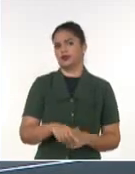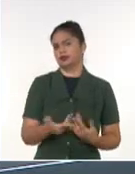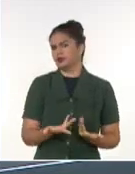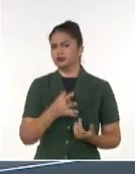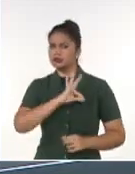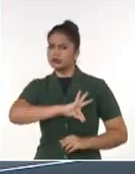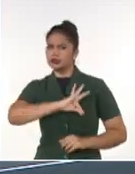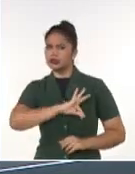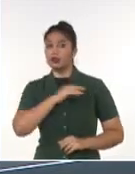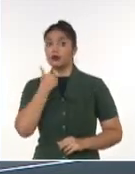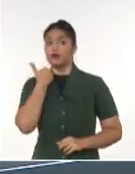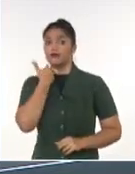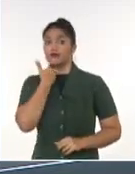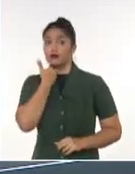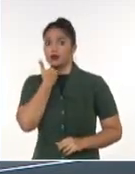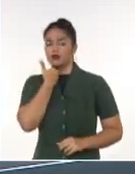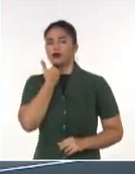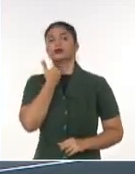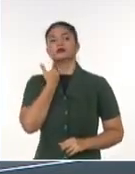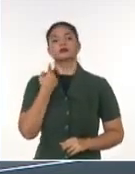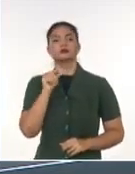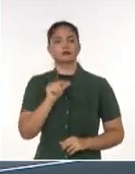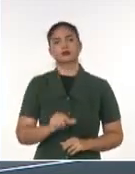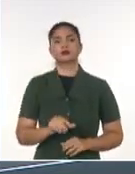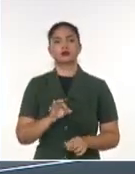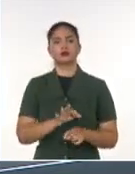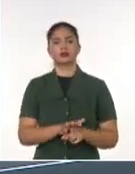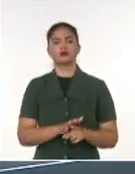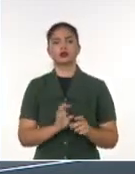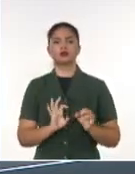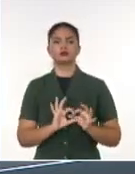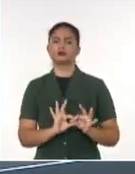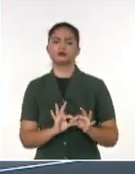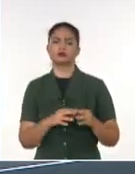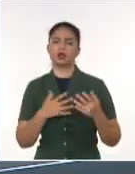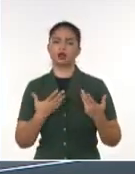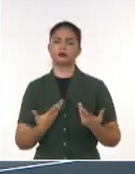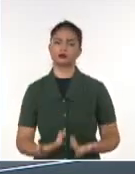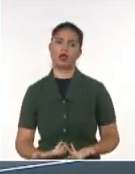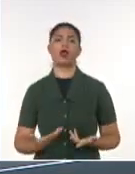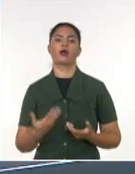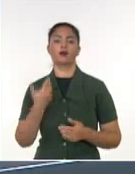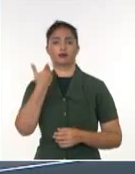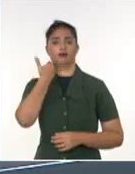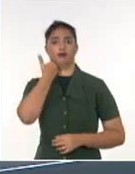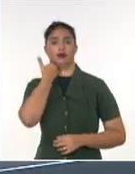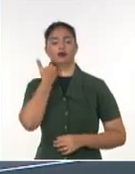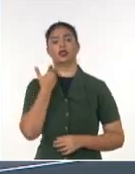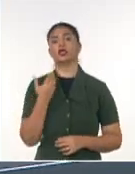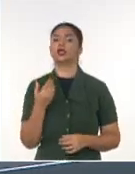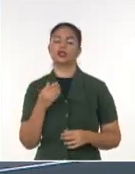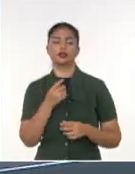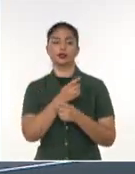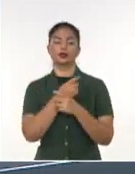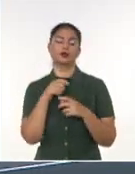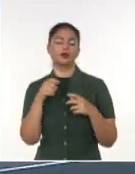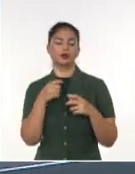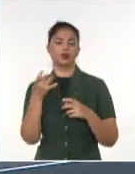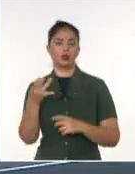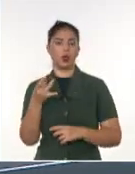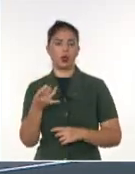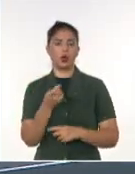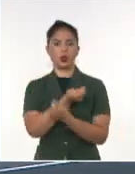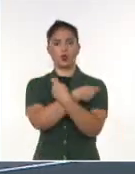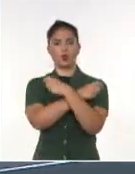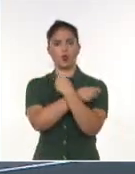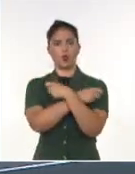fiebre, una fiebre muy alta, que las personas comienzan a sentir mucho malestar, pero además con dolores musculares, articulares, cefalea